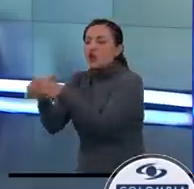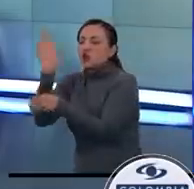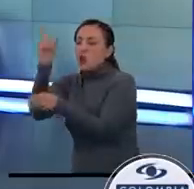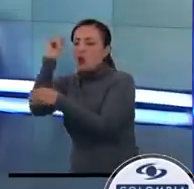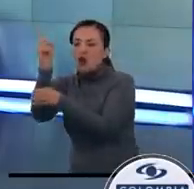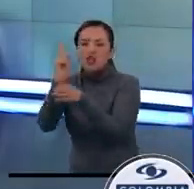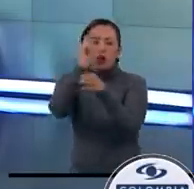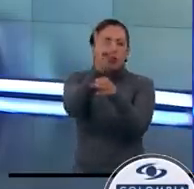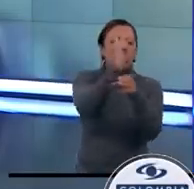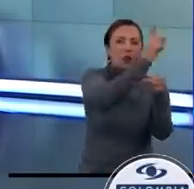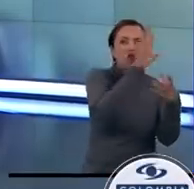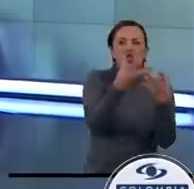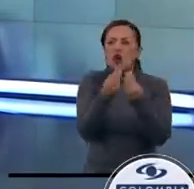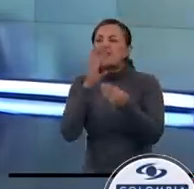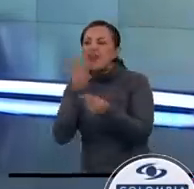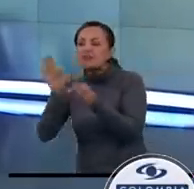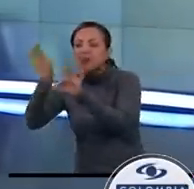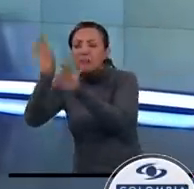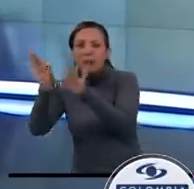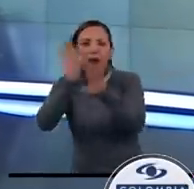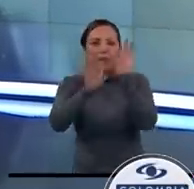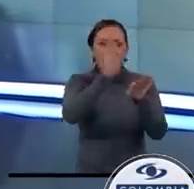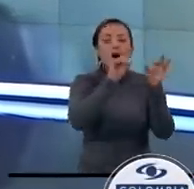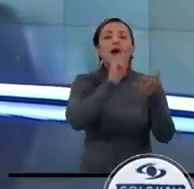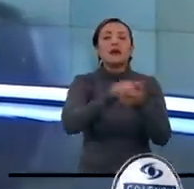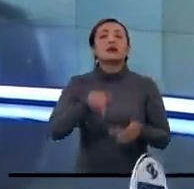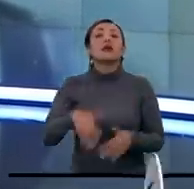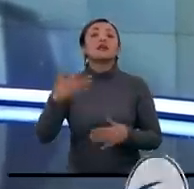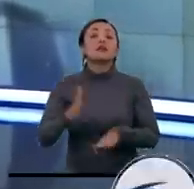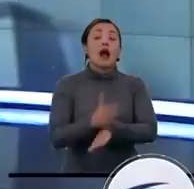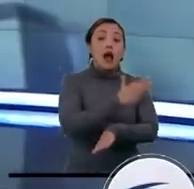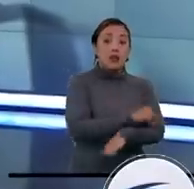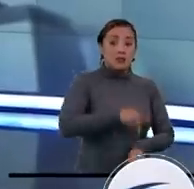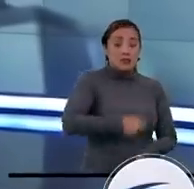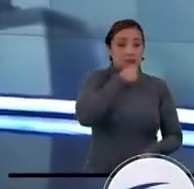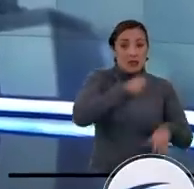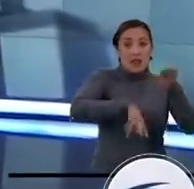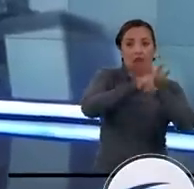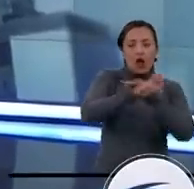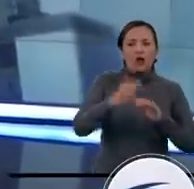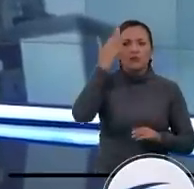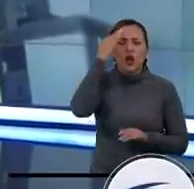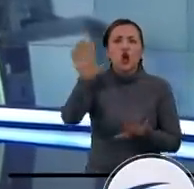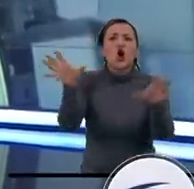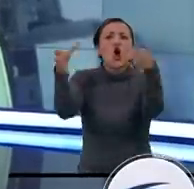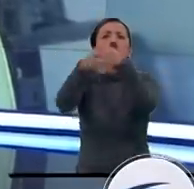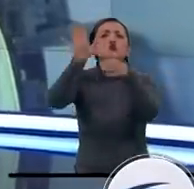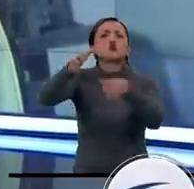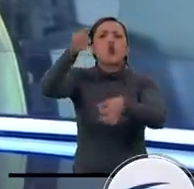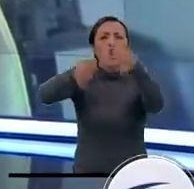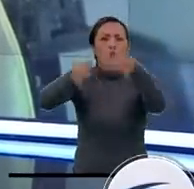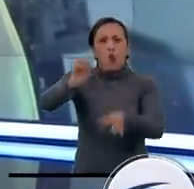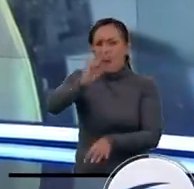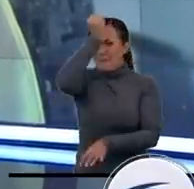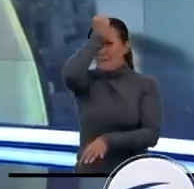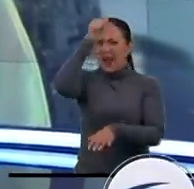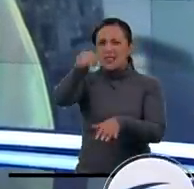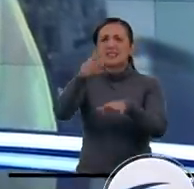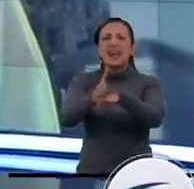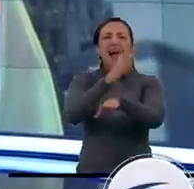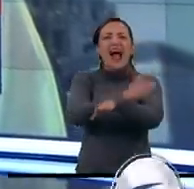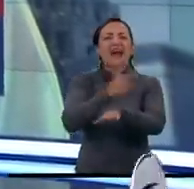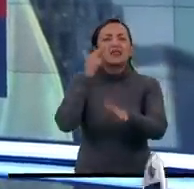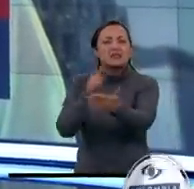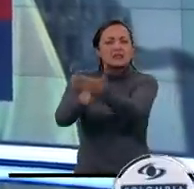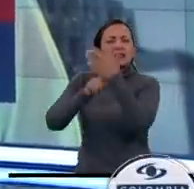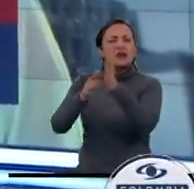Caracol conoció nuevas pruebas que son analizadas por la Corte Suprema de Justicia y que develarían el presunto vínculo de la excongresista